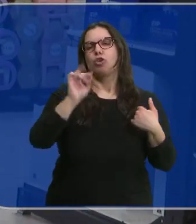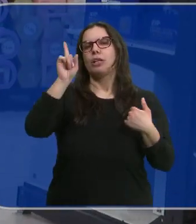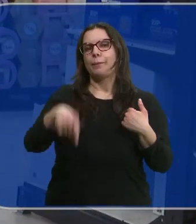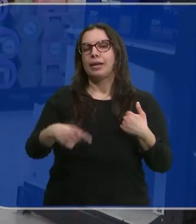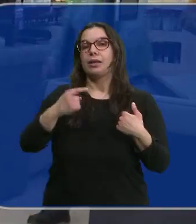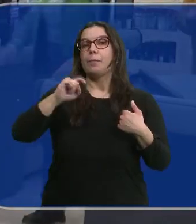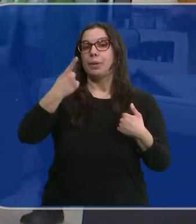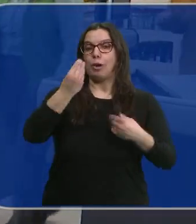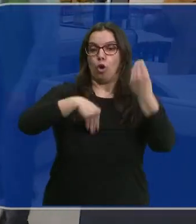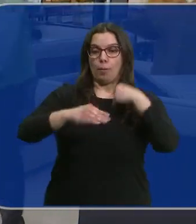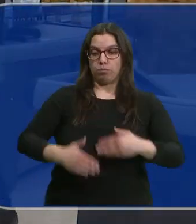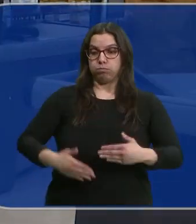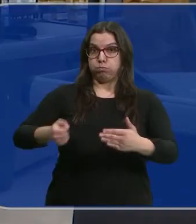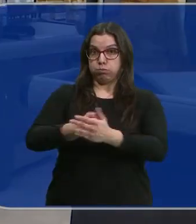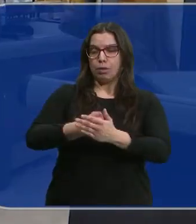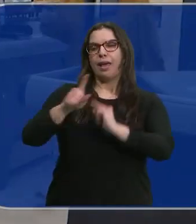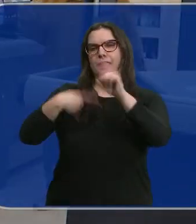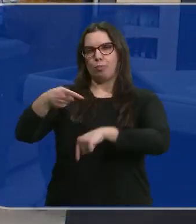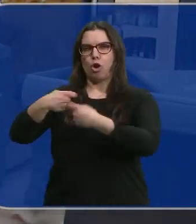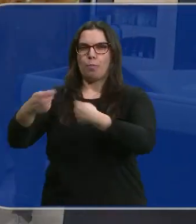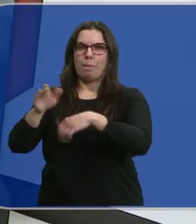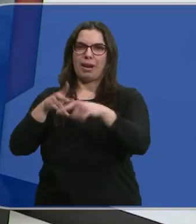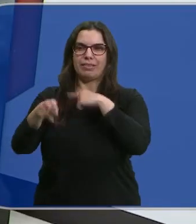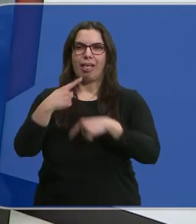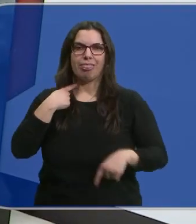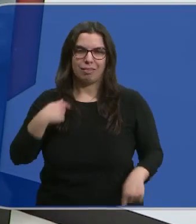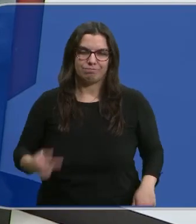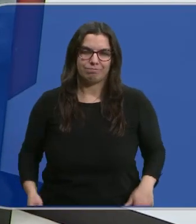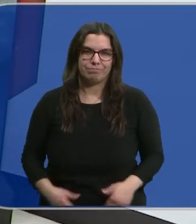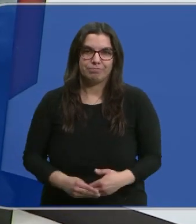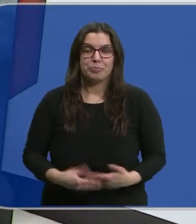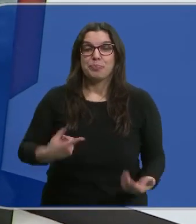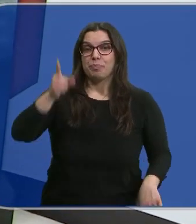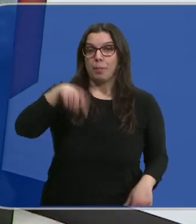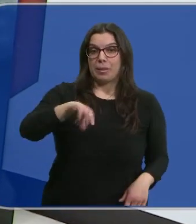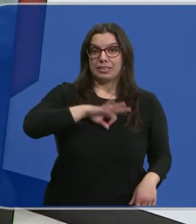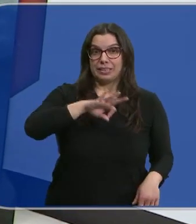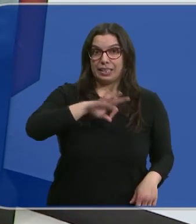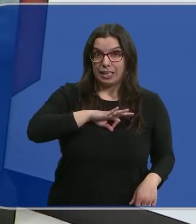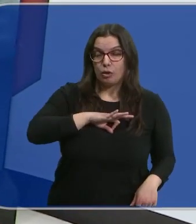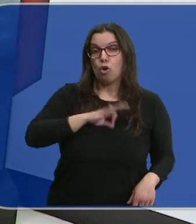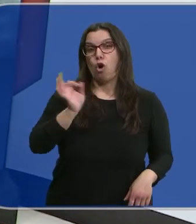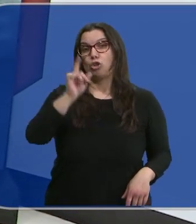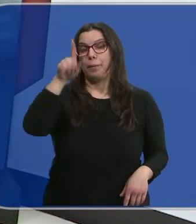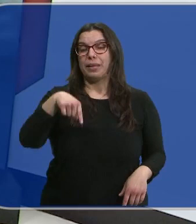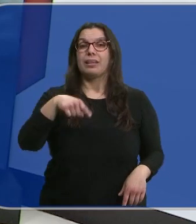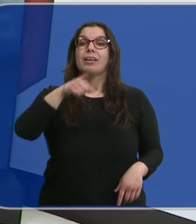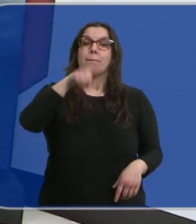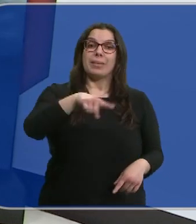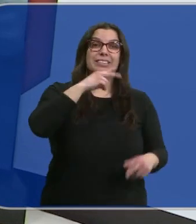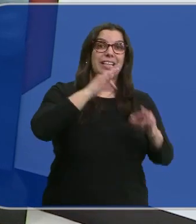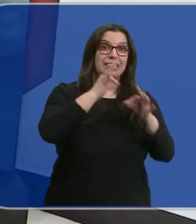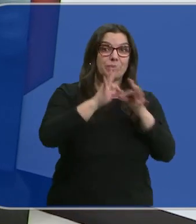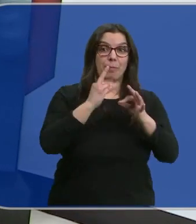con el estómago lleno, para evitar tentaciones. Este mes de enero o septiembre, después del verano, son 2 de las épocas del